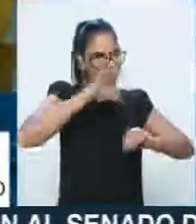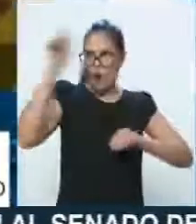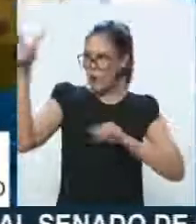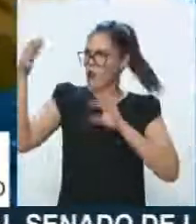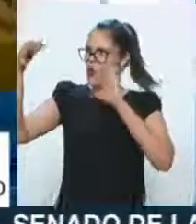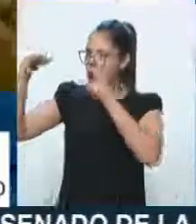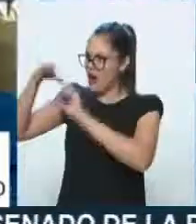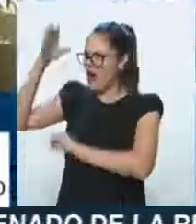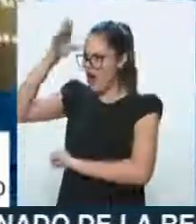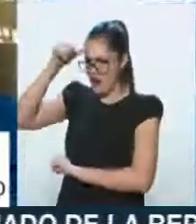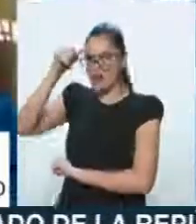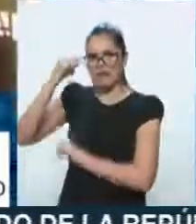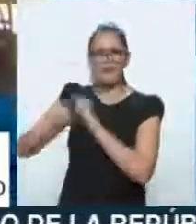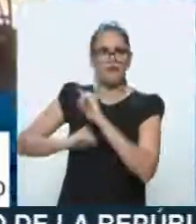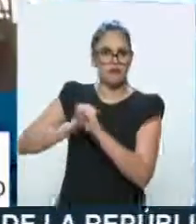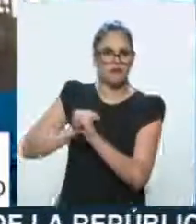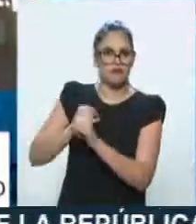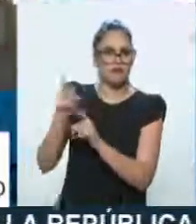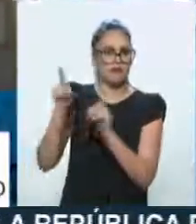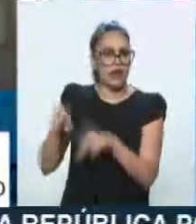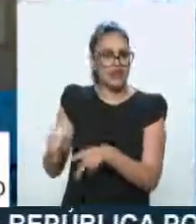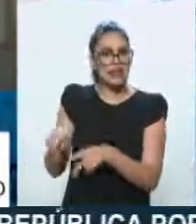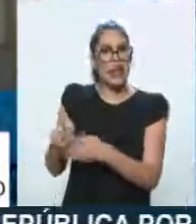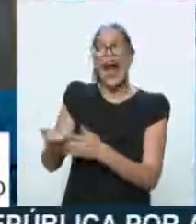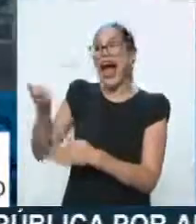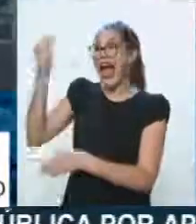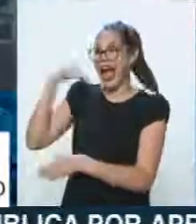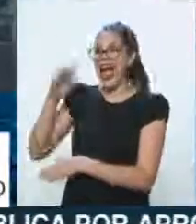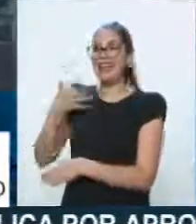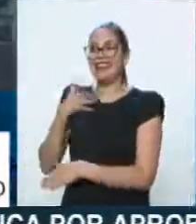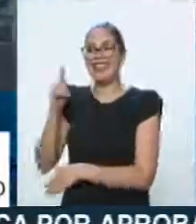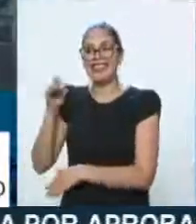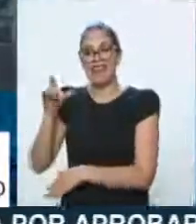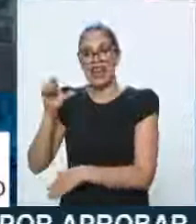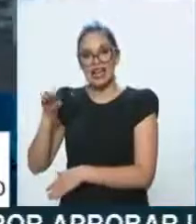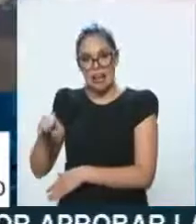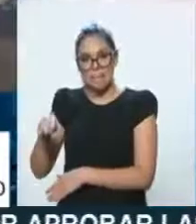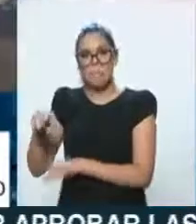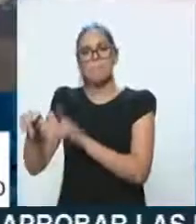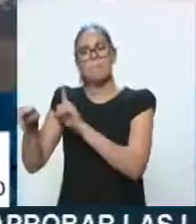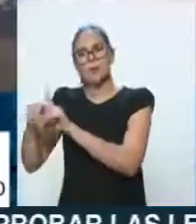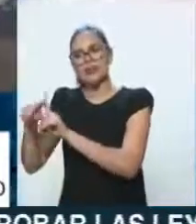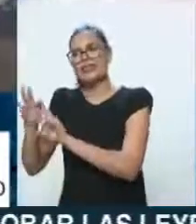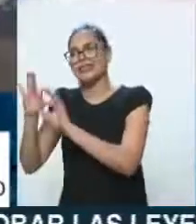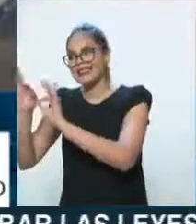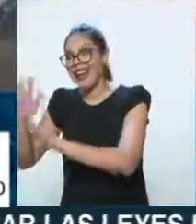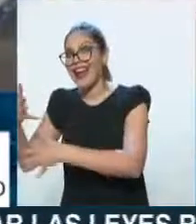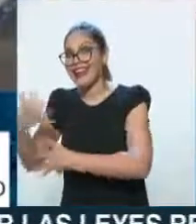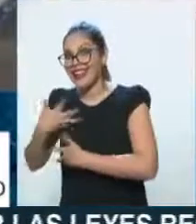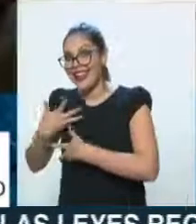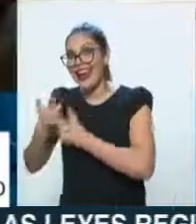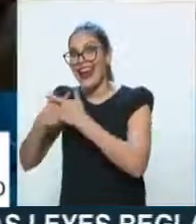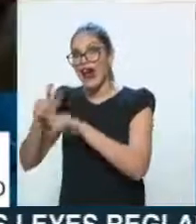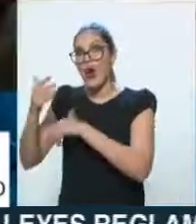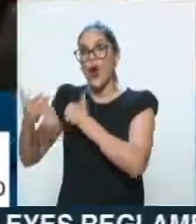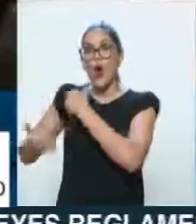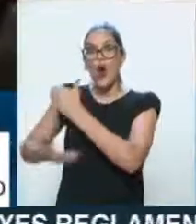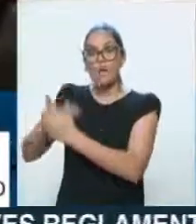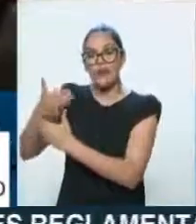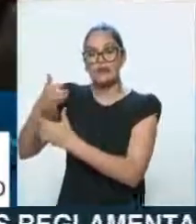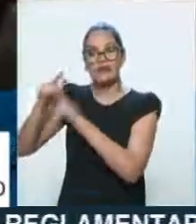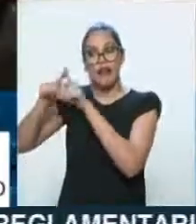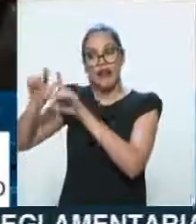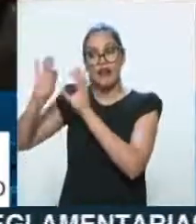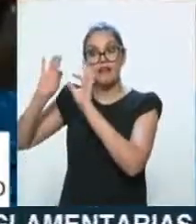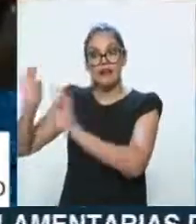Entonces es un acuerdo que mantiene lo que ya teníamos en el Telecan, la parte positiva en el sentido de tener libre comercio en América del Norte.